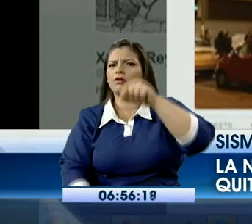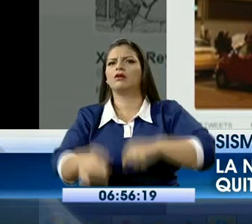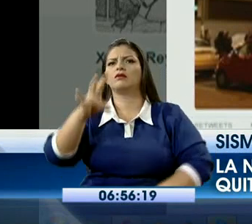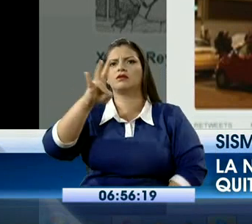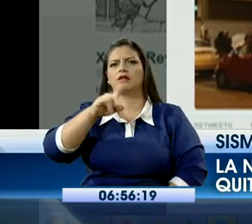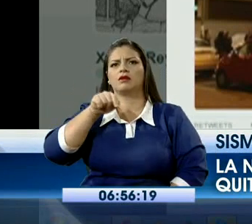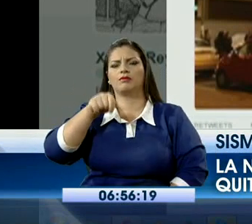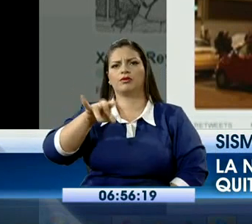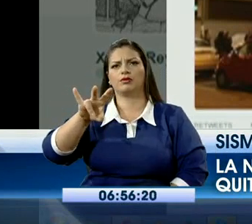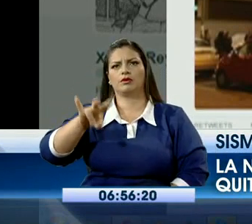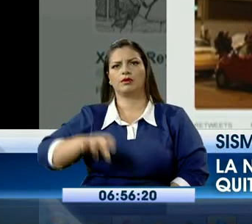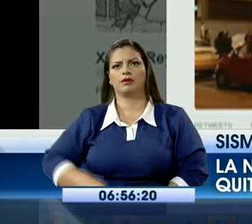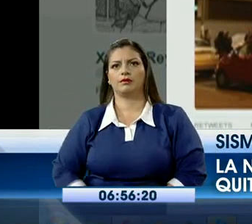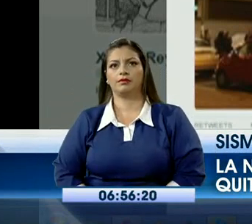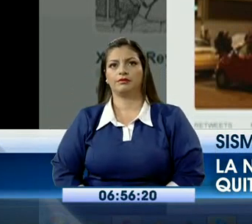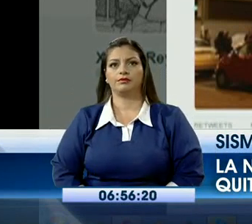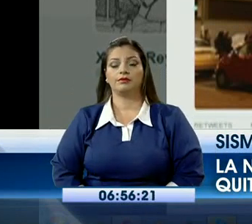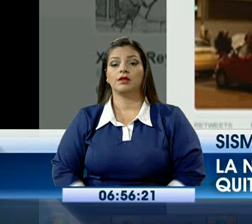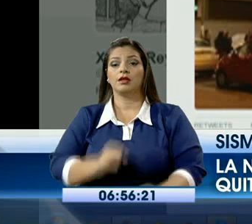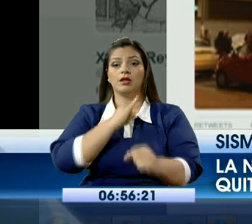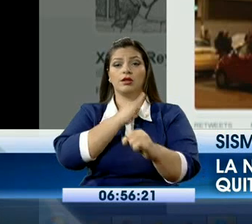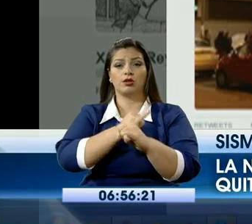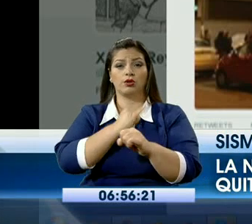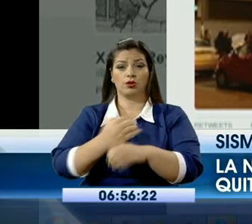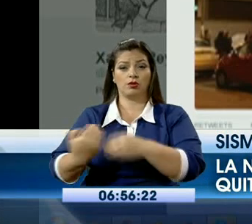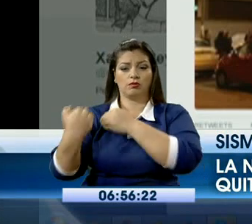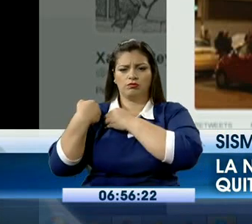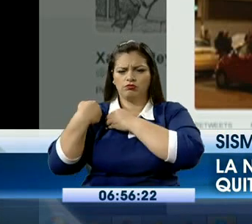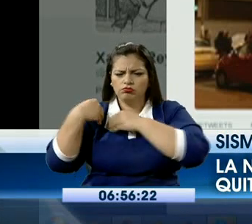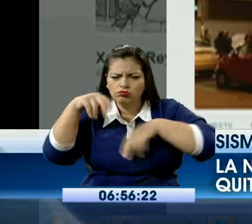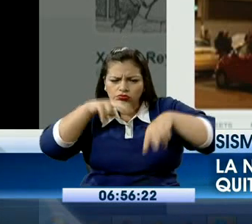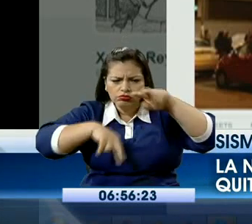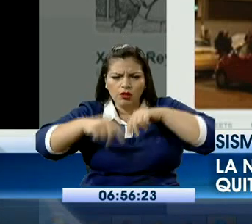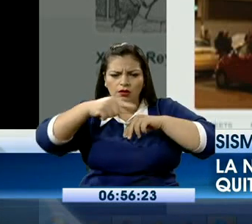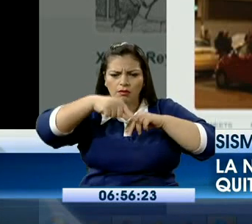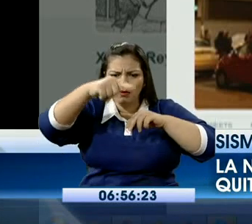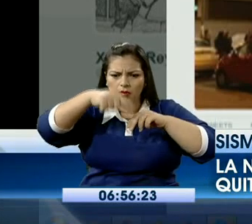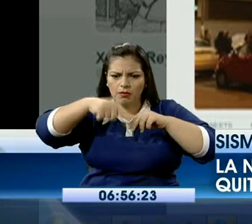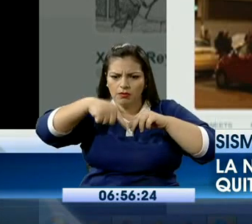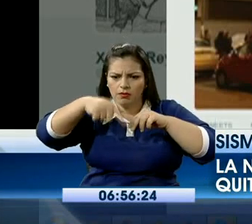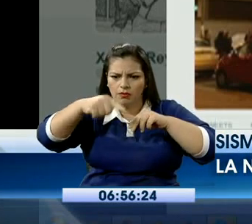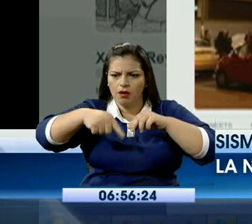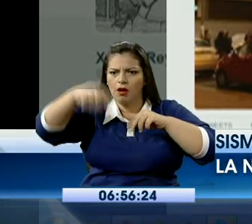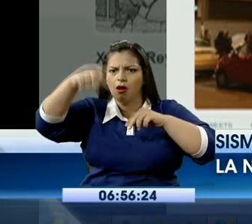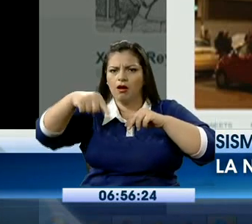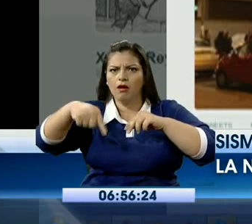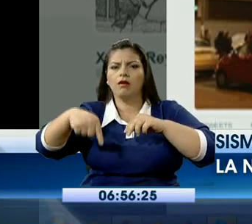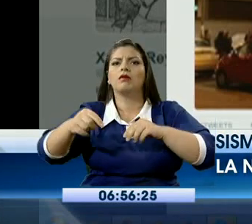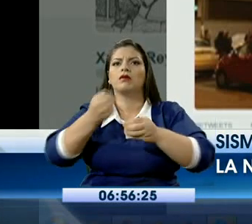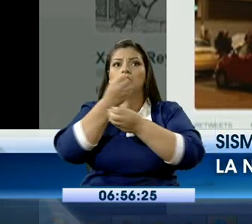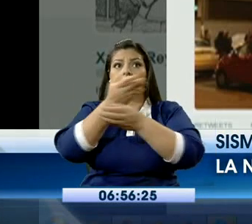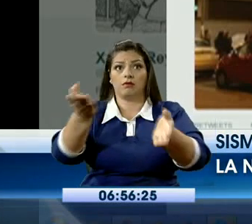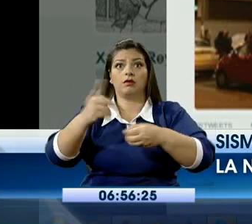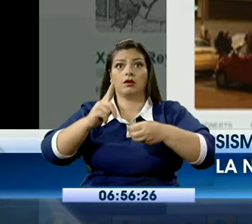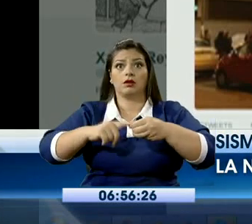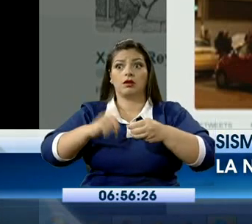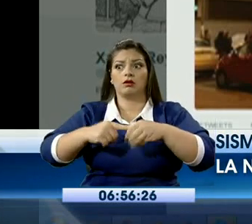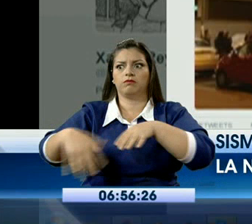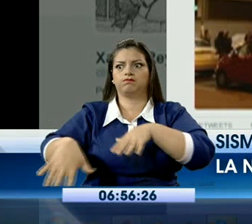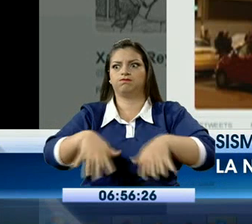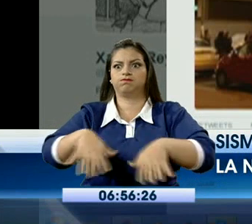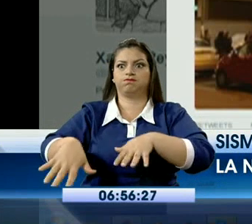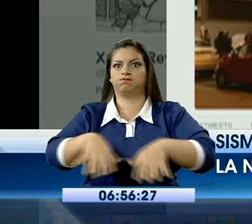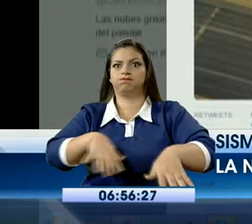del Ecuador indicó que el movimiento telúrico se sintió fuerte en la capital ecuatoriana. Se reportó que algunos sectores